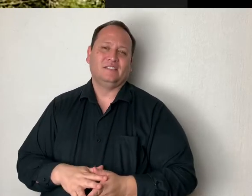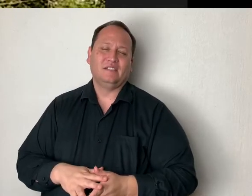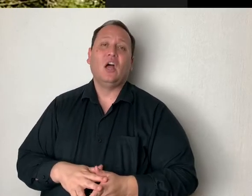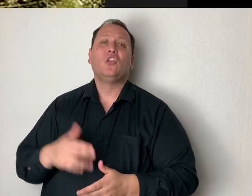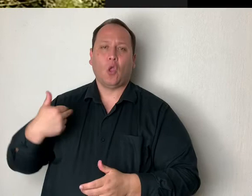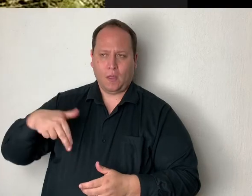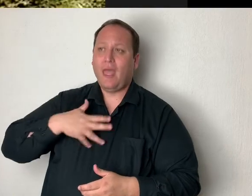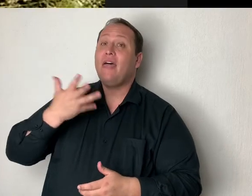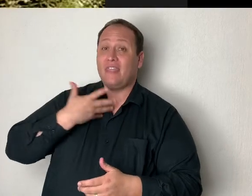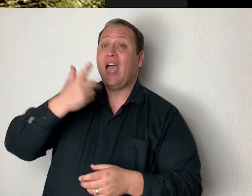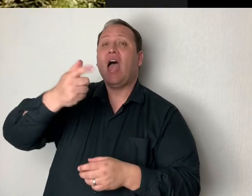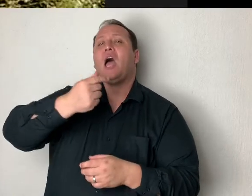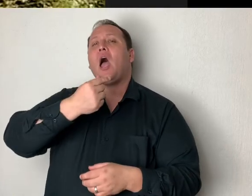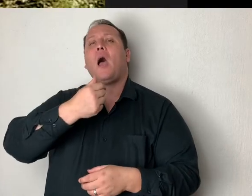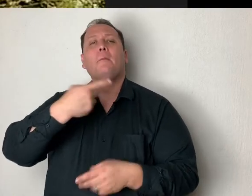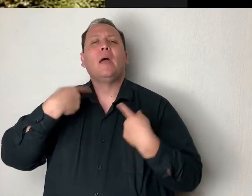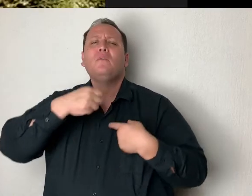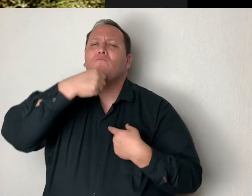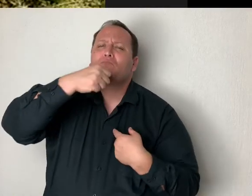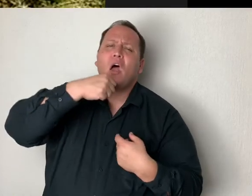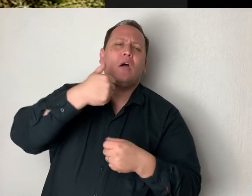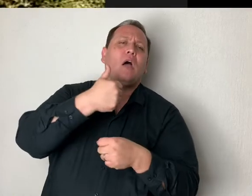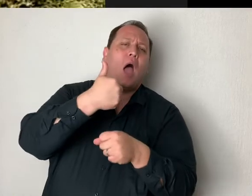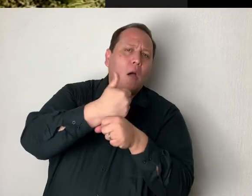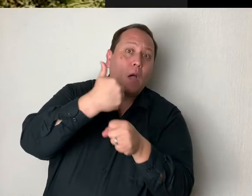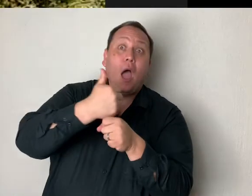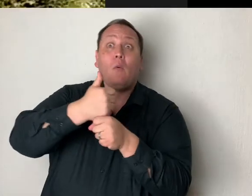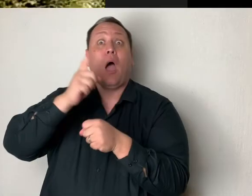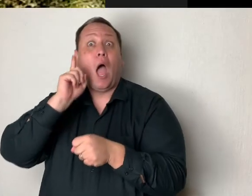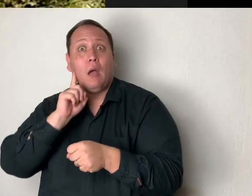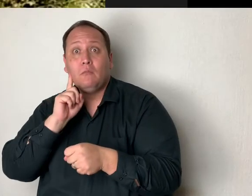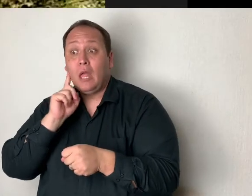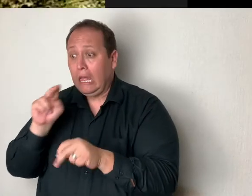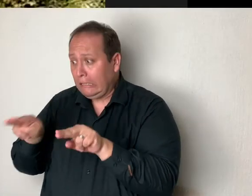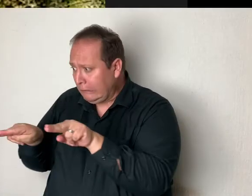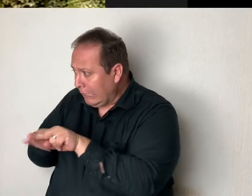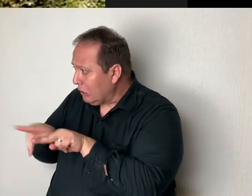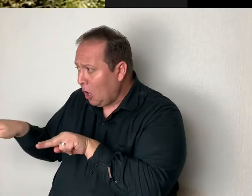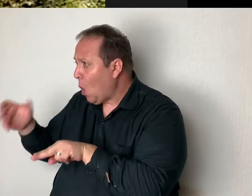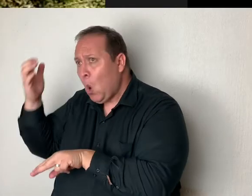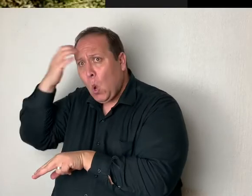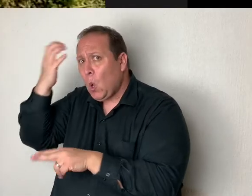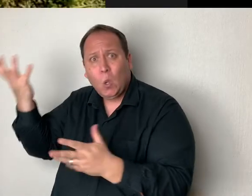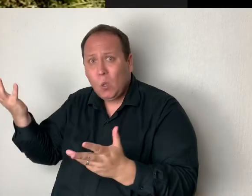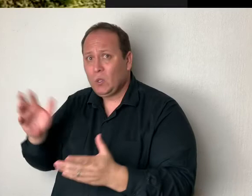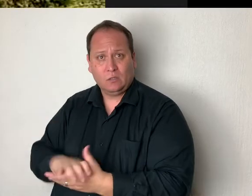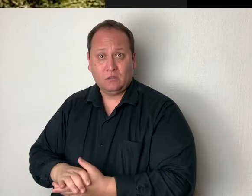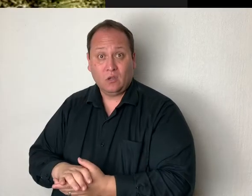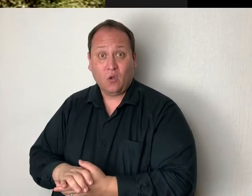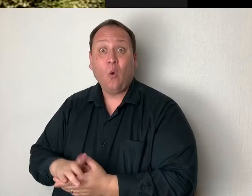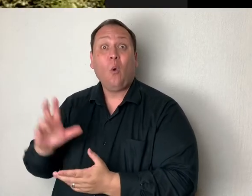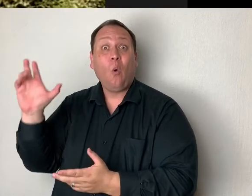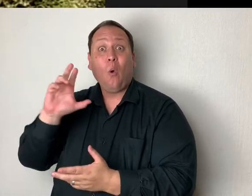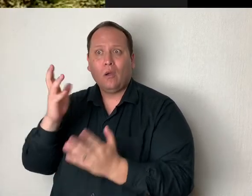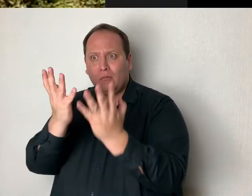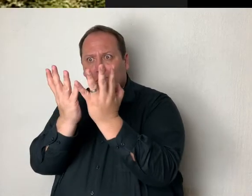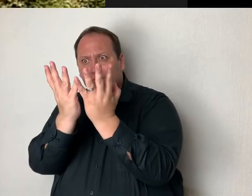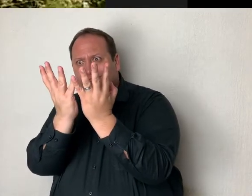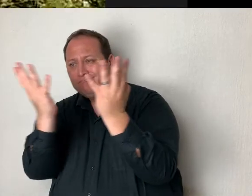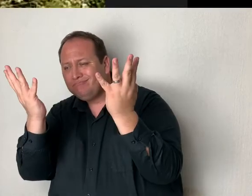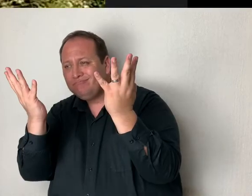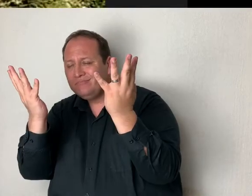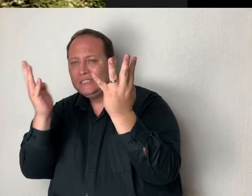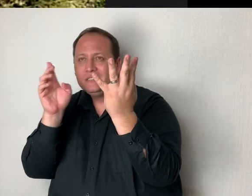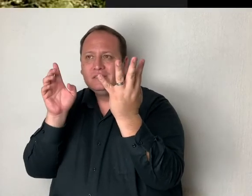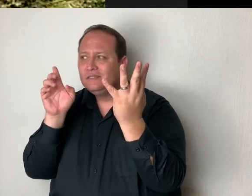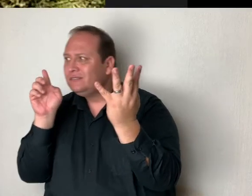abuelas que nunca han conocido a sus nietos y cuando a través de este muro esos abuelos ven